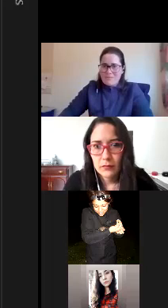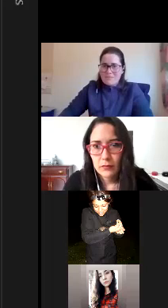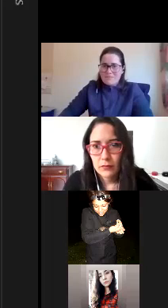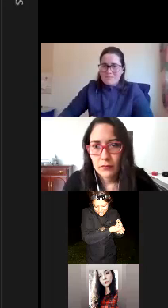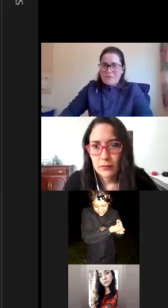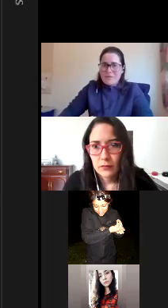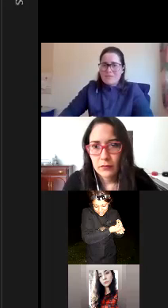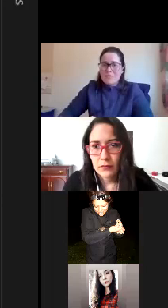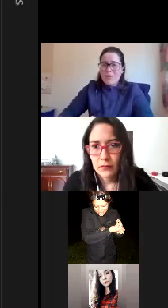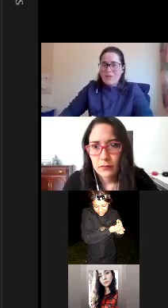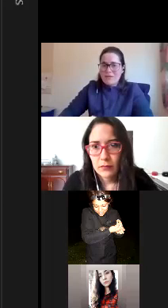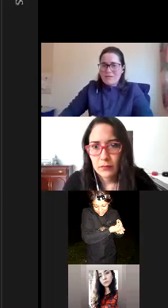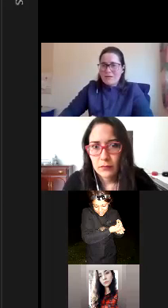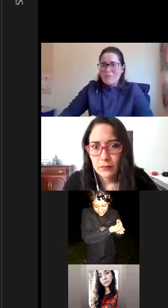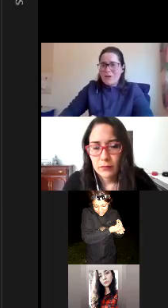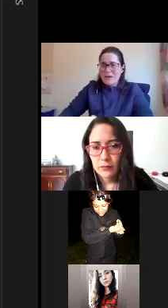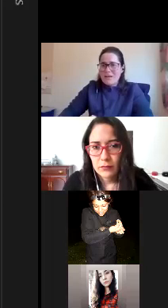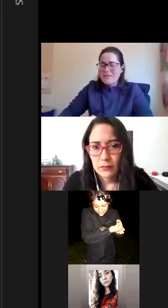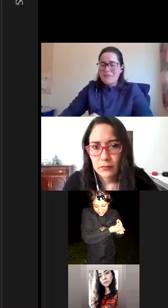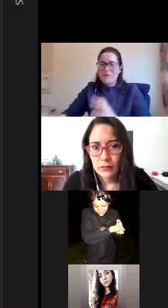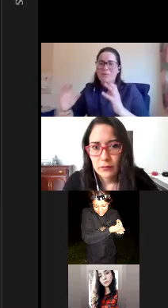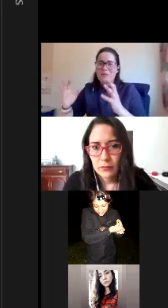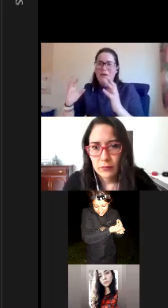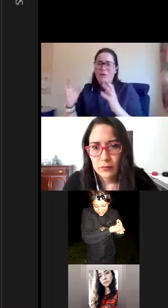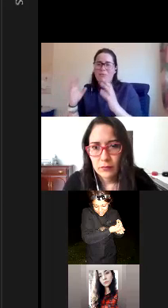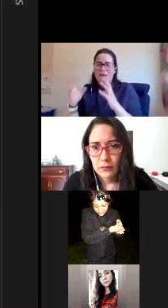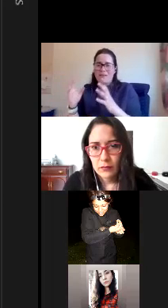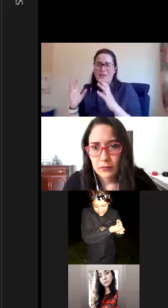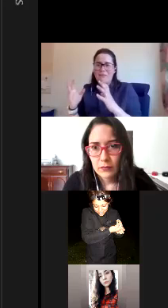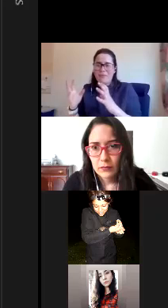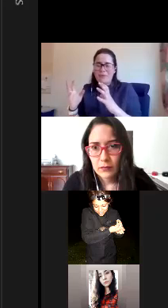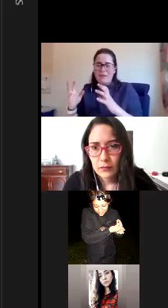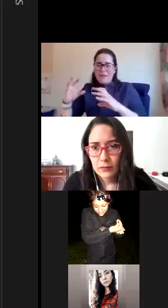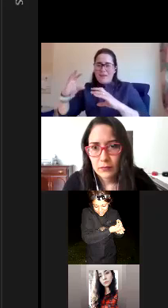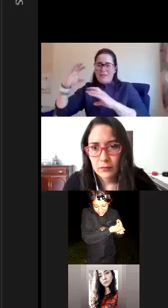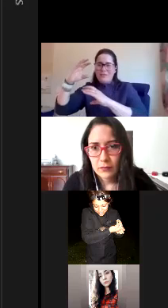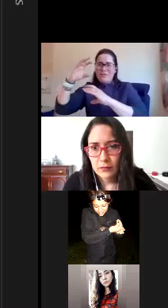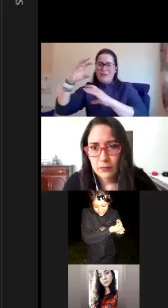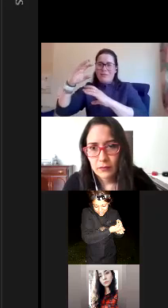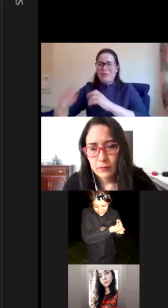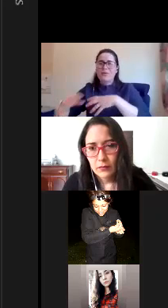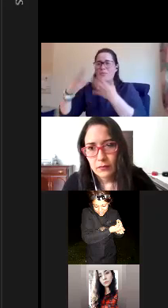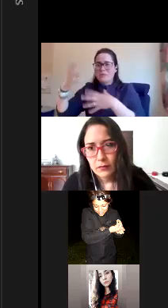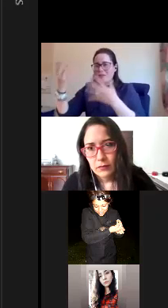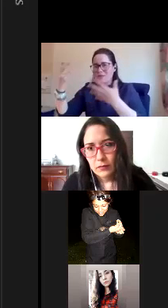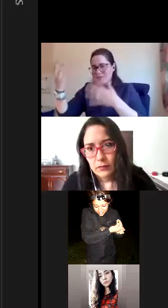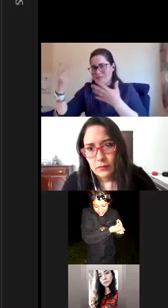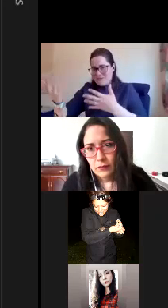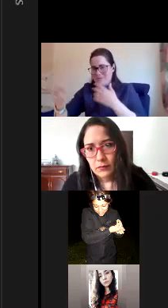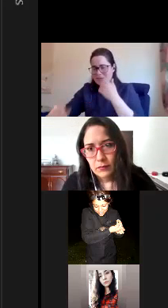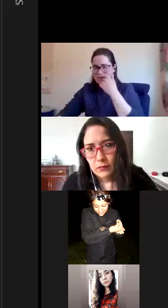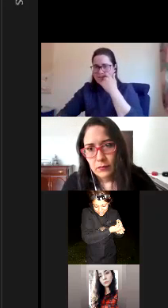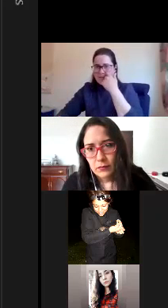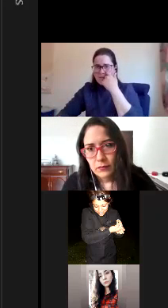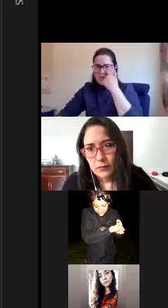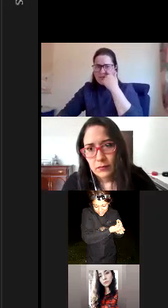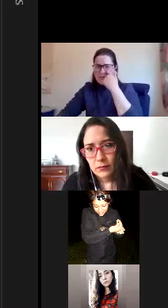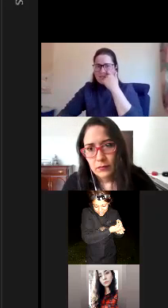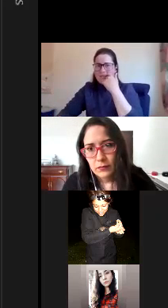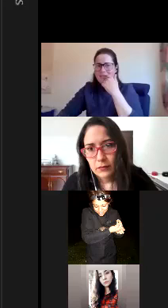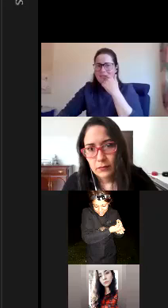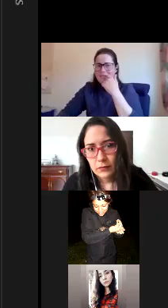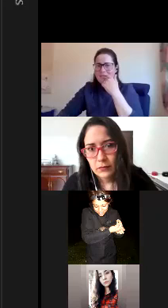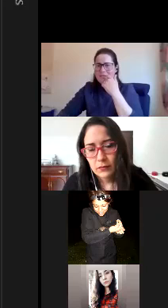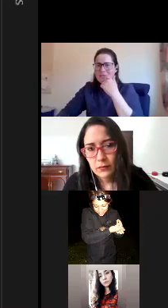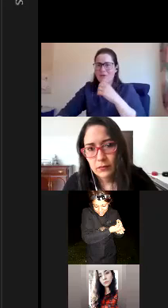fondo. Entonces, todo lo que se acumula acá se vuelve como una bomba de tiempo, en donde cuando por ciertos factores climáticos